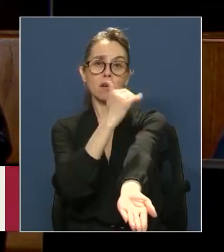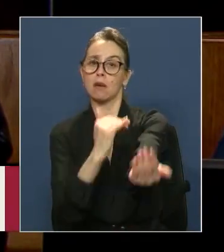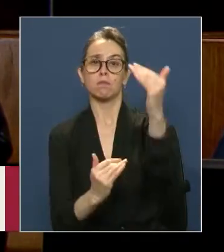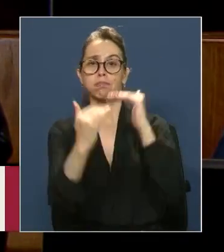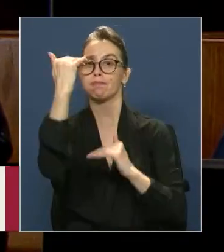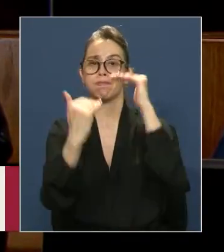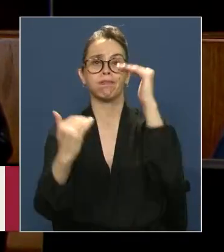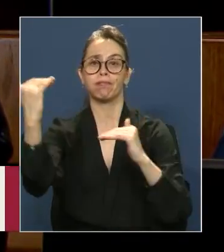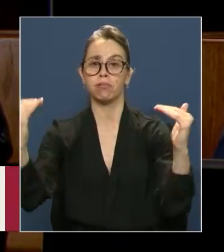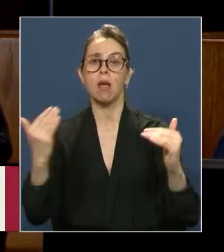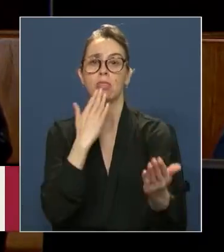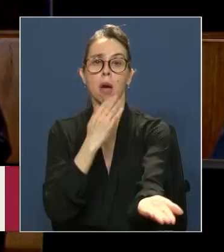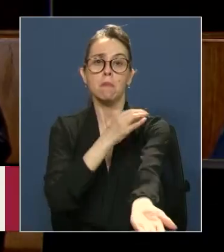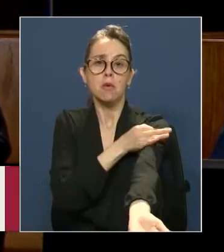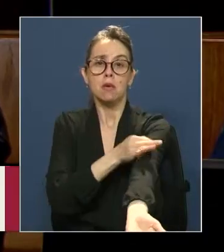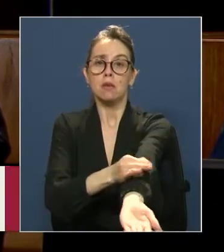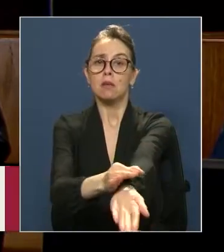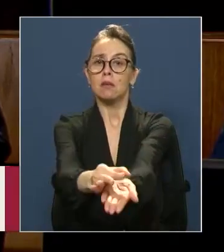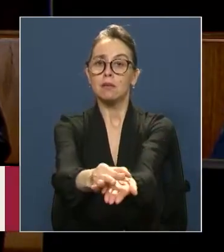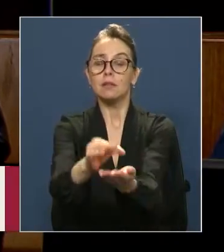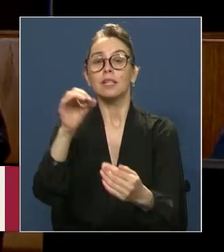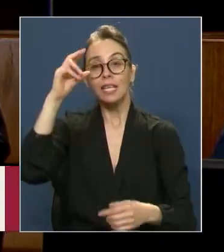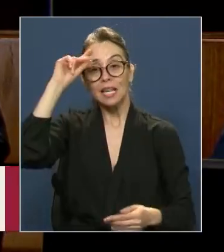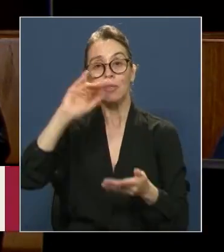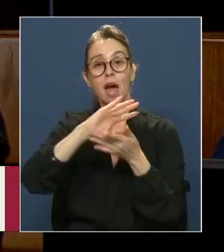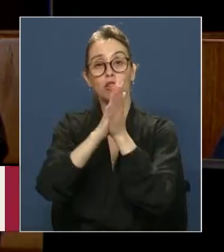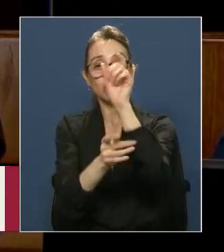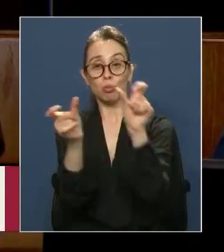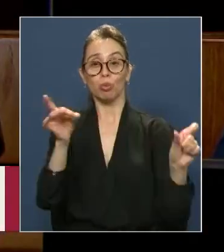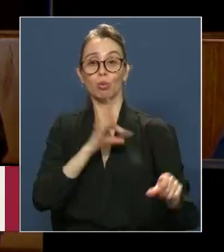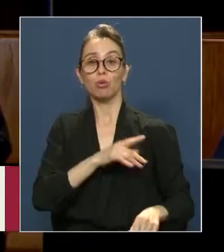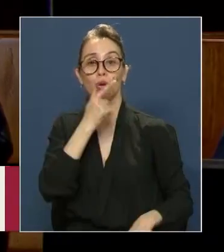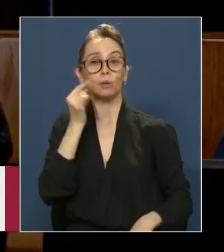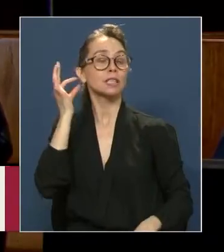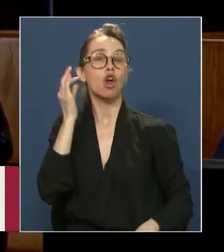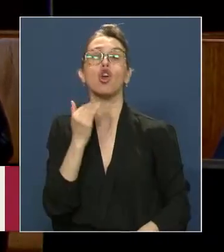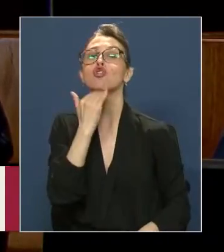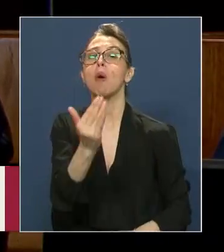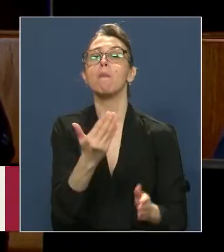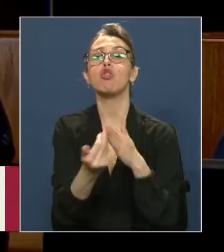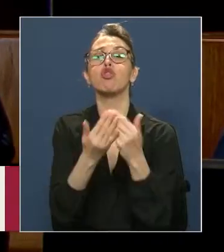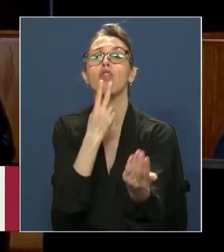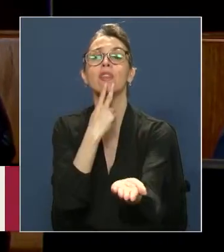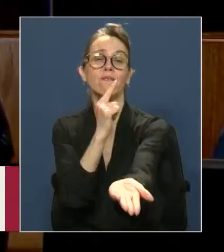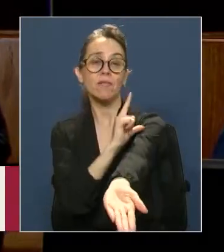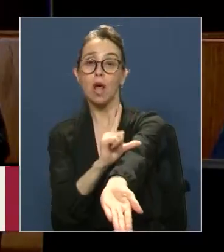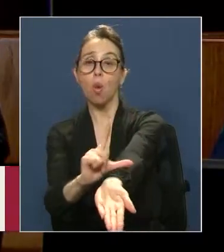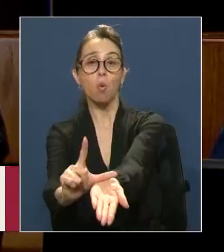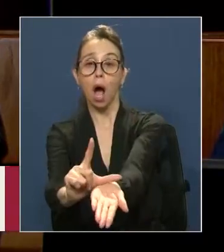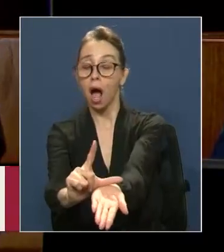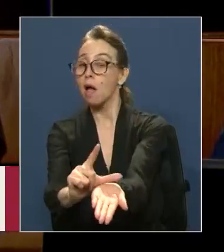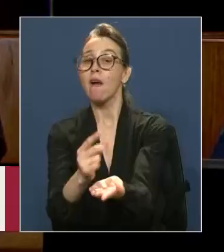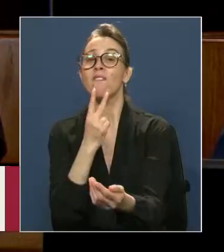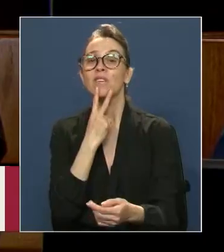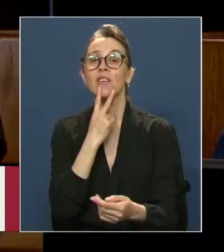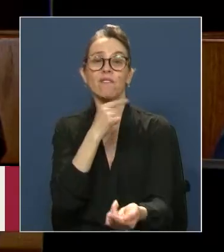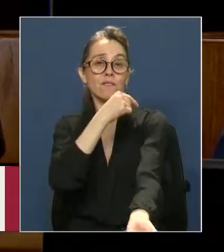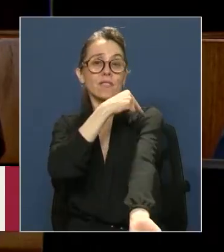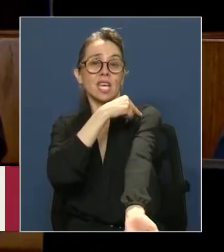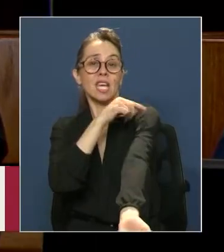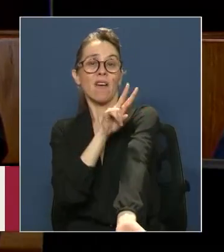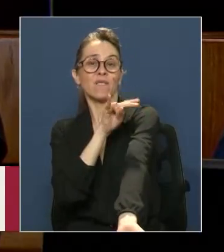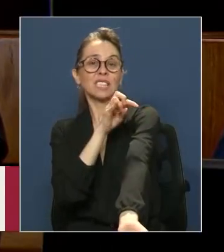tarea nuestra más urgente que nunca acercar la idea en que todos los chilenos y chilenas, sin importar dónde vivan, ya sea en Bisbiri o